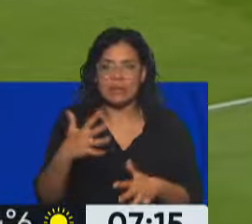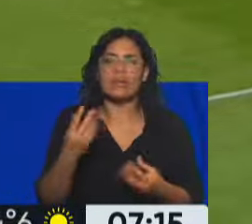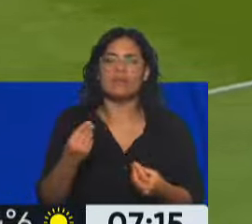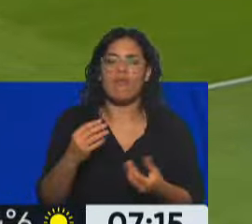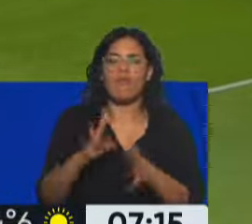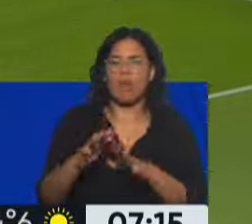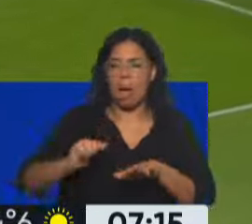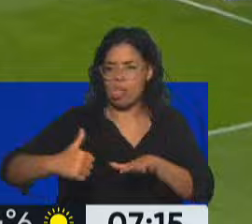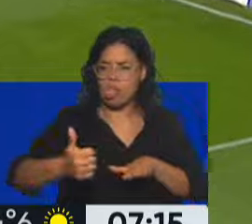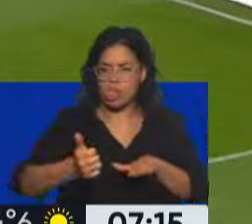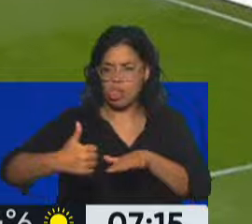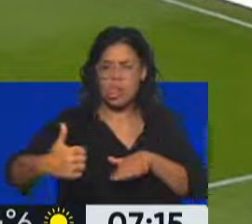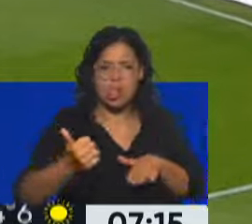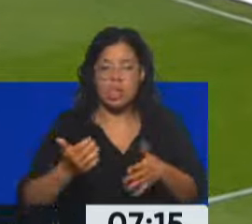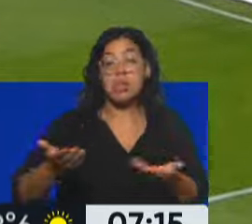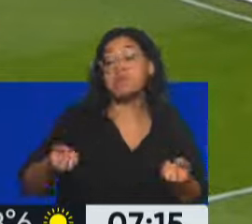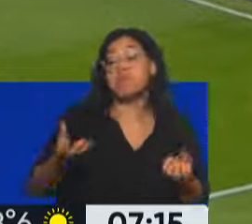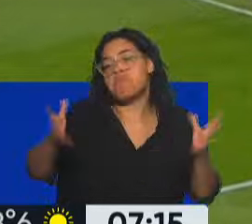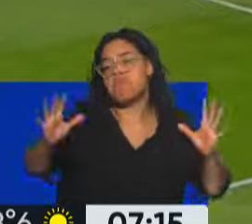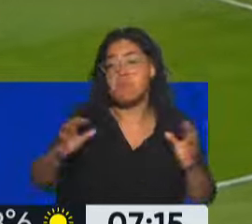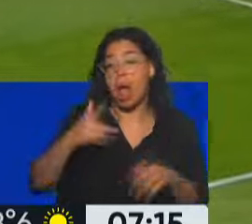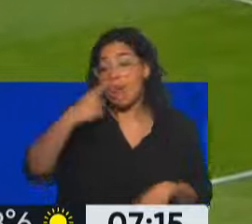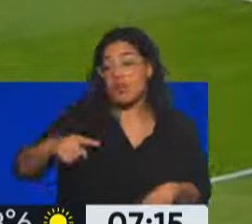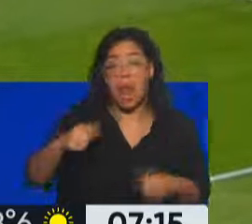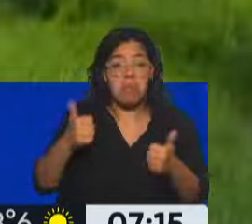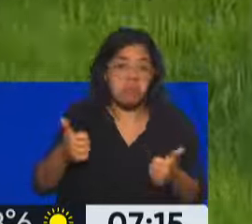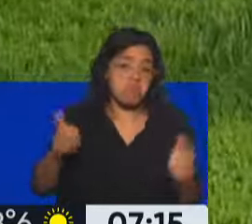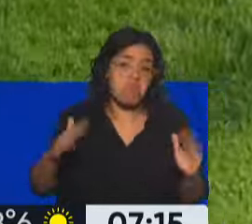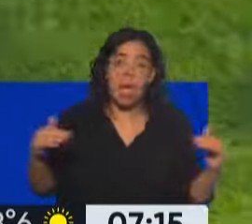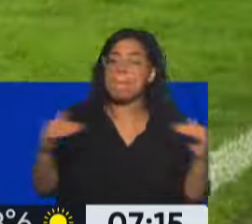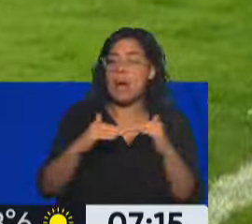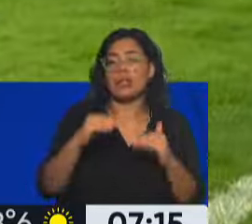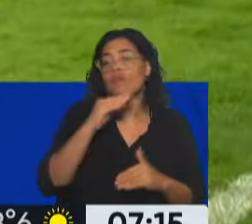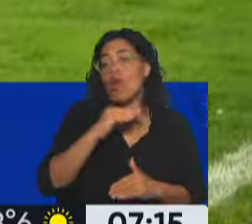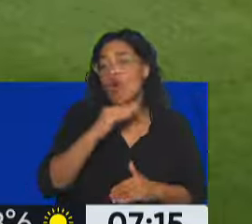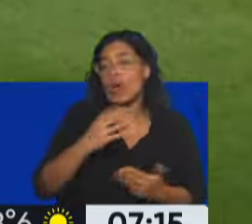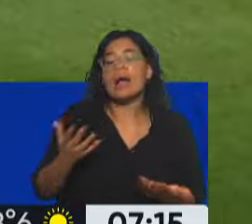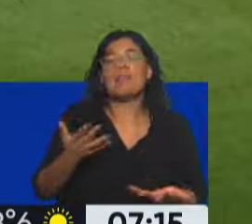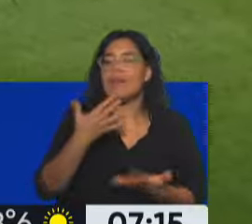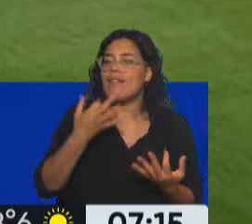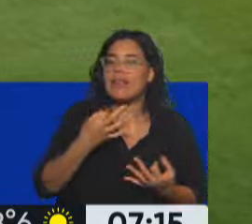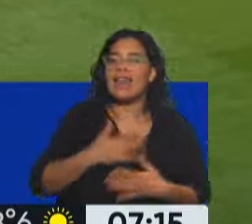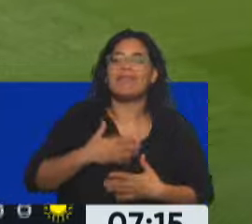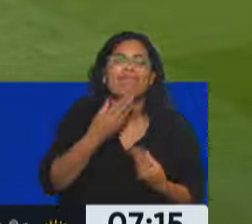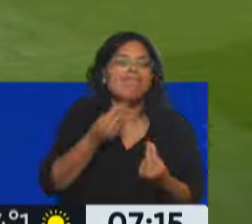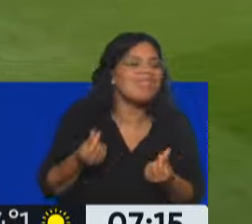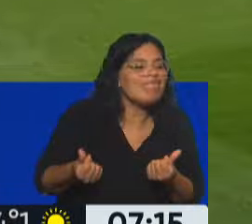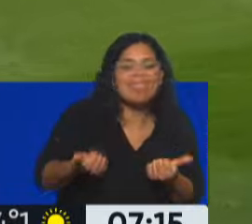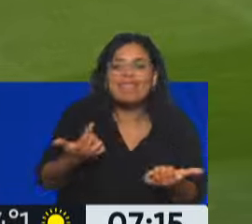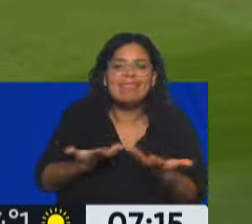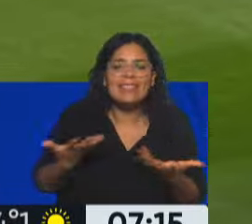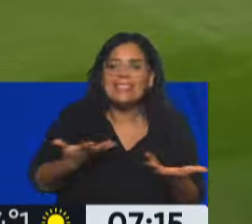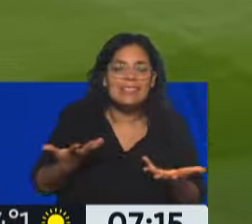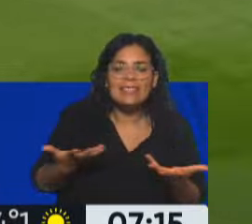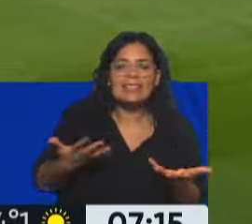posición de adelanto, ¿no? Cuando participa con la pelota. Pero bueno, termina siendo empate para Boca, que deja muy, pero muy poco desde el punto de vista futbolístico, más allá